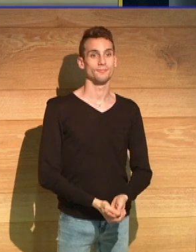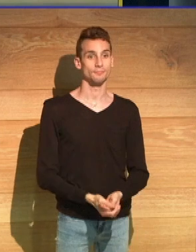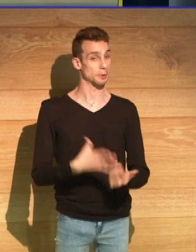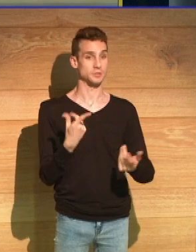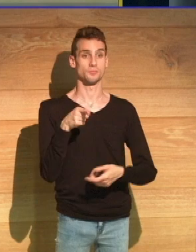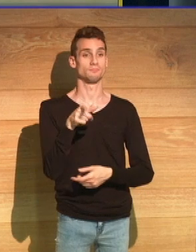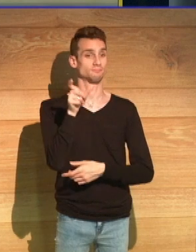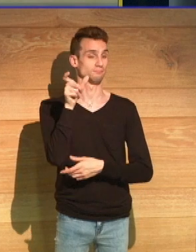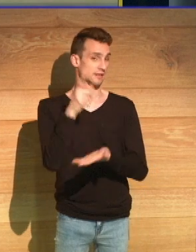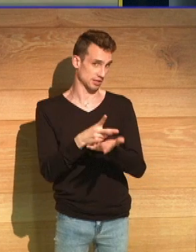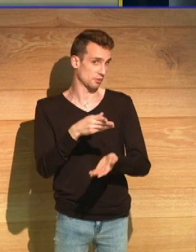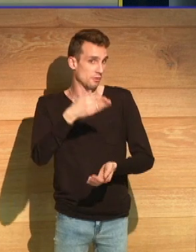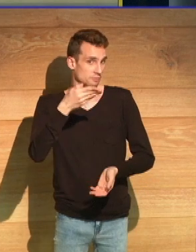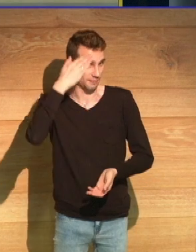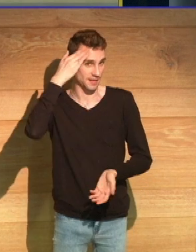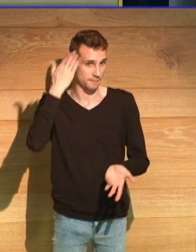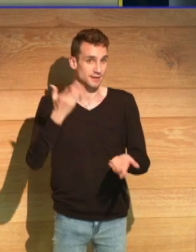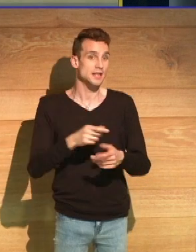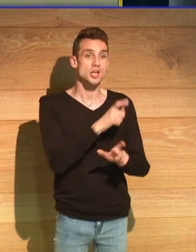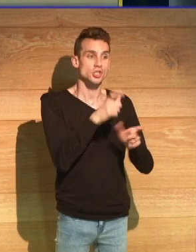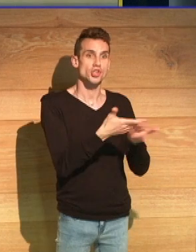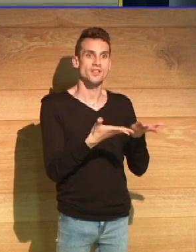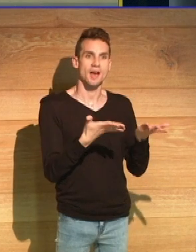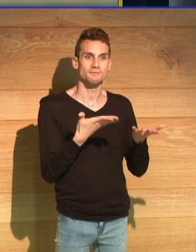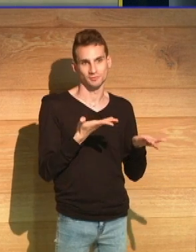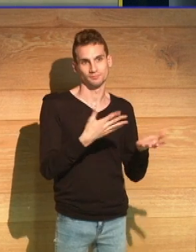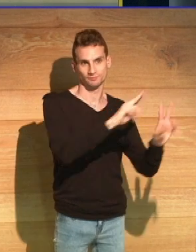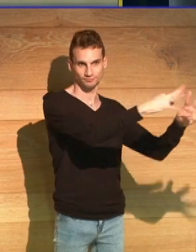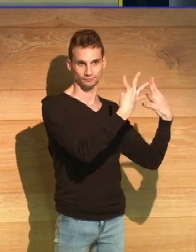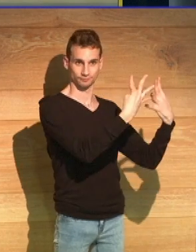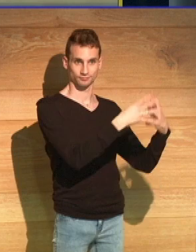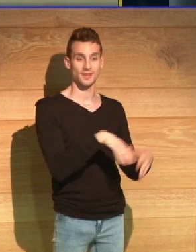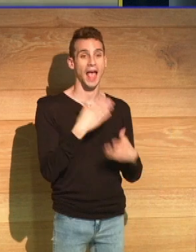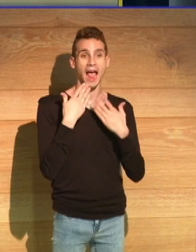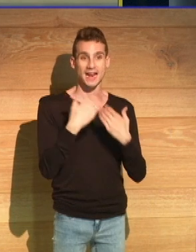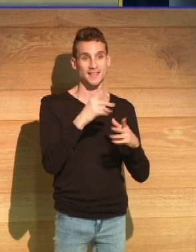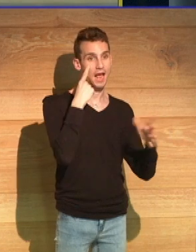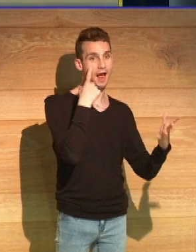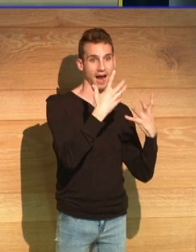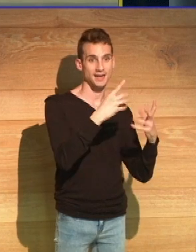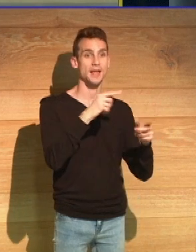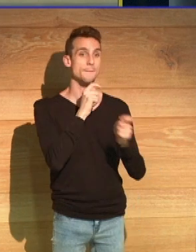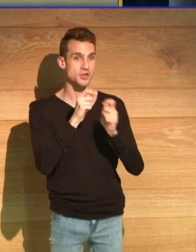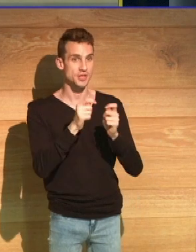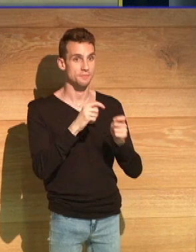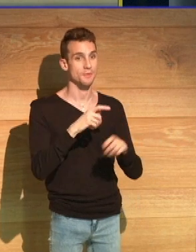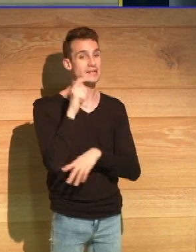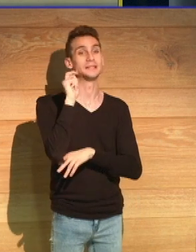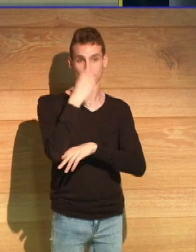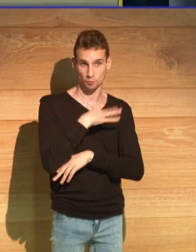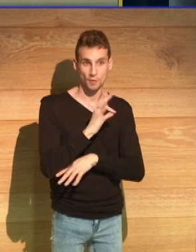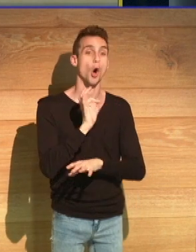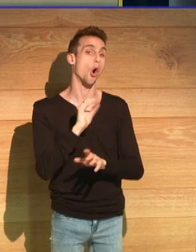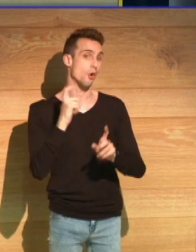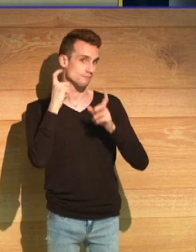de los principales retos, ¿no? Llegar a la sociedad. A través del arte y el periodismo se puede lograr, o al menos intentar.